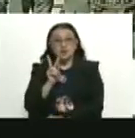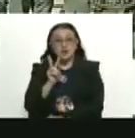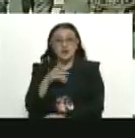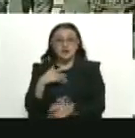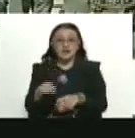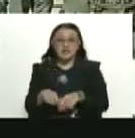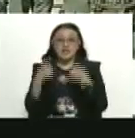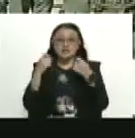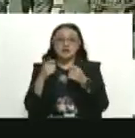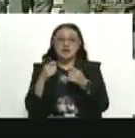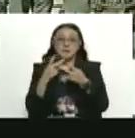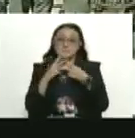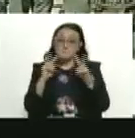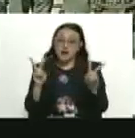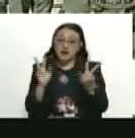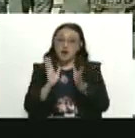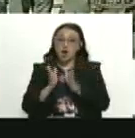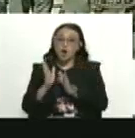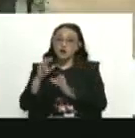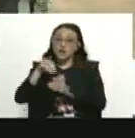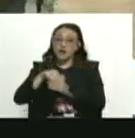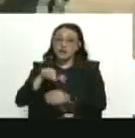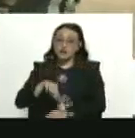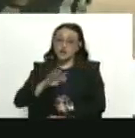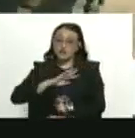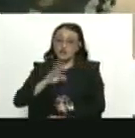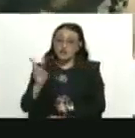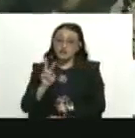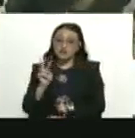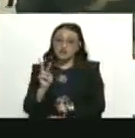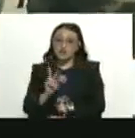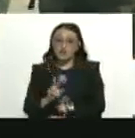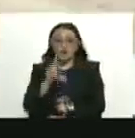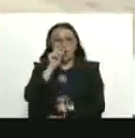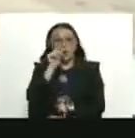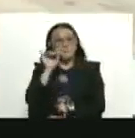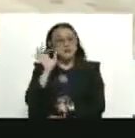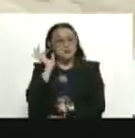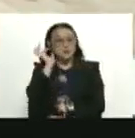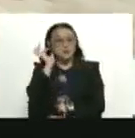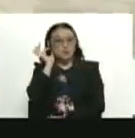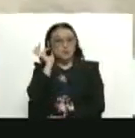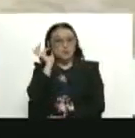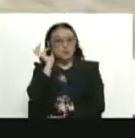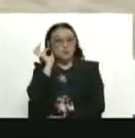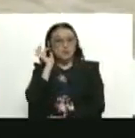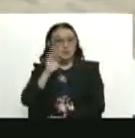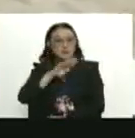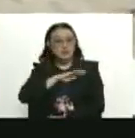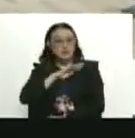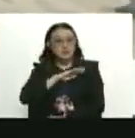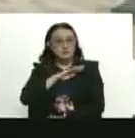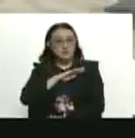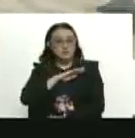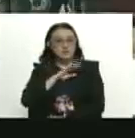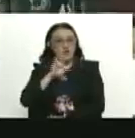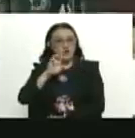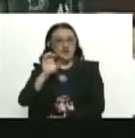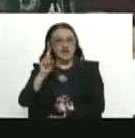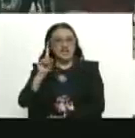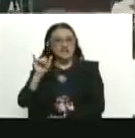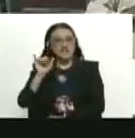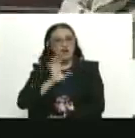y el orden interno de la República. Los hombres y mujeres que pertenecemos a la Red